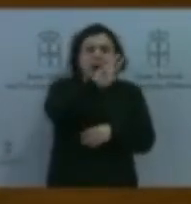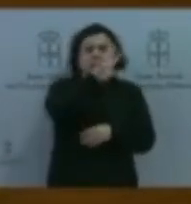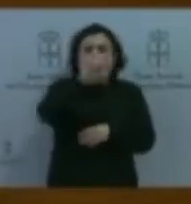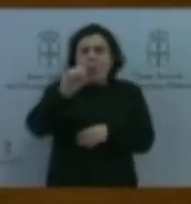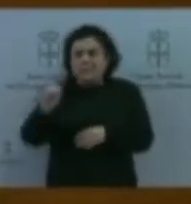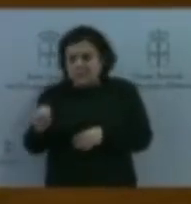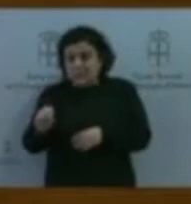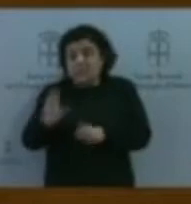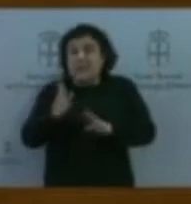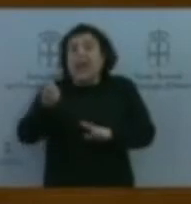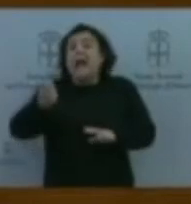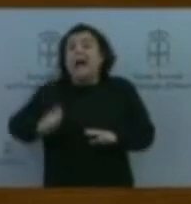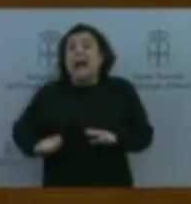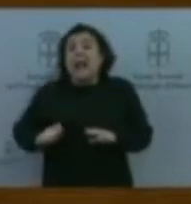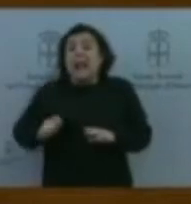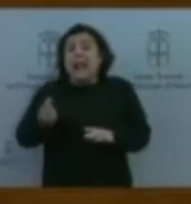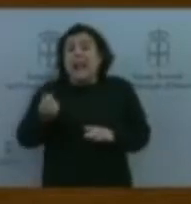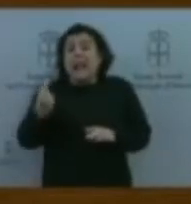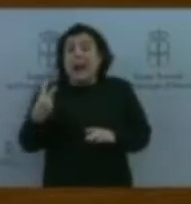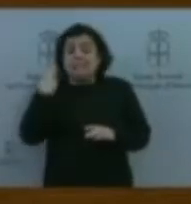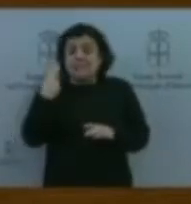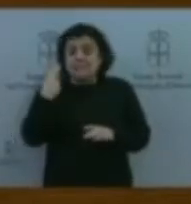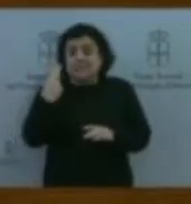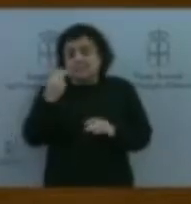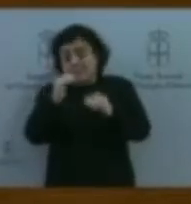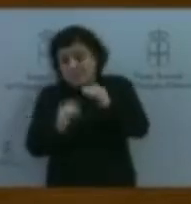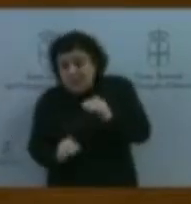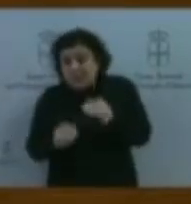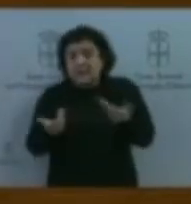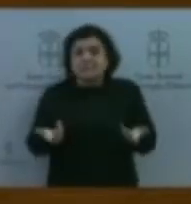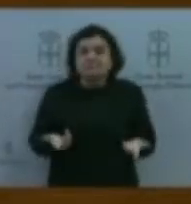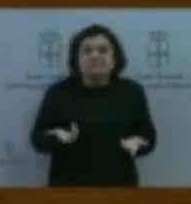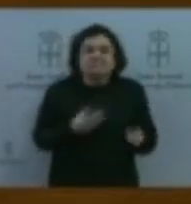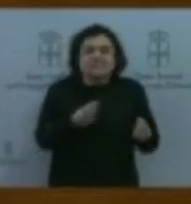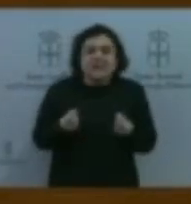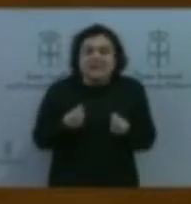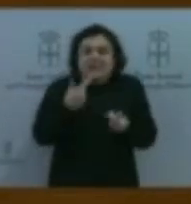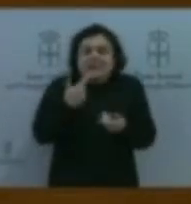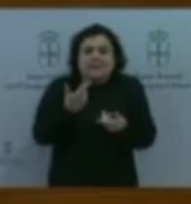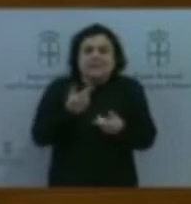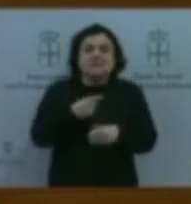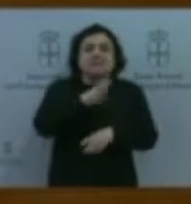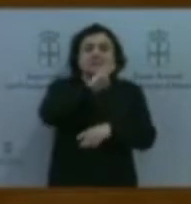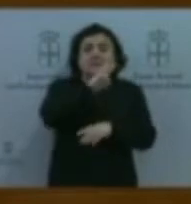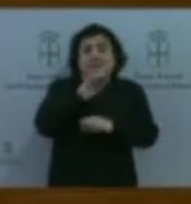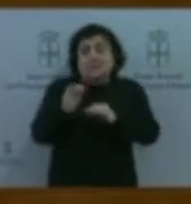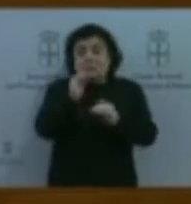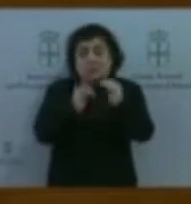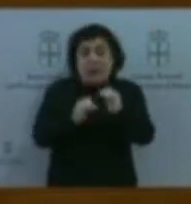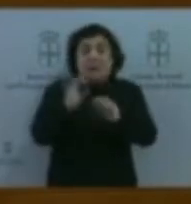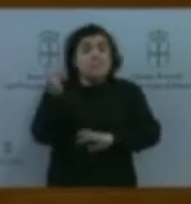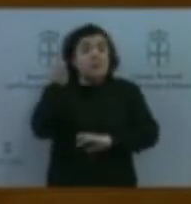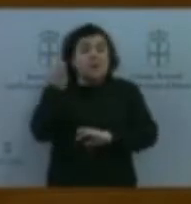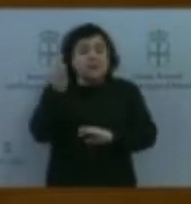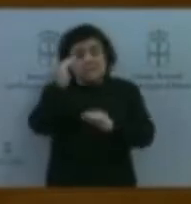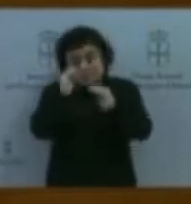el 92% por cierto de las personas que reciben una pensión de 723 euros mensuales son mujeres. Es evidente que hay que cambiar el modelo de atención a